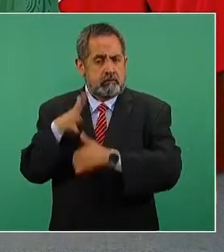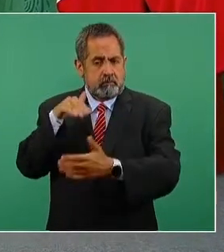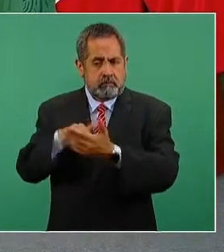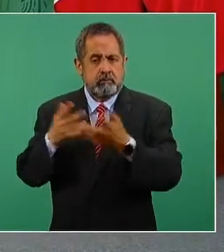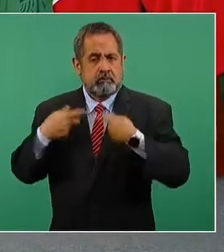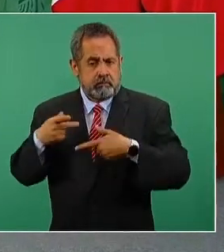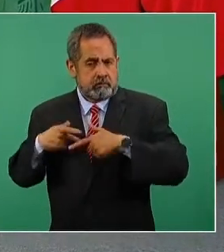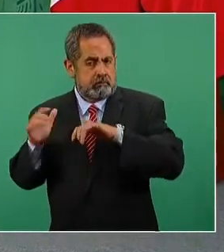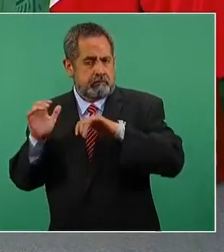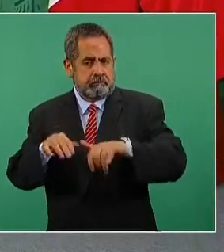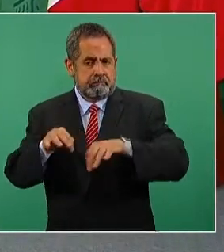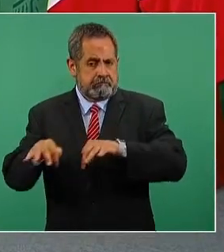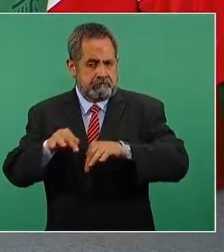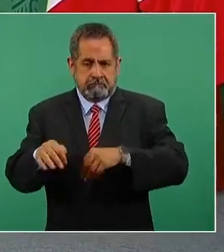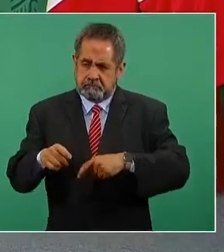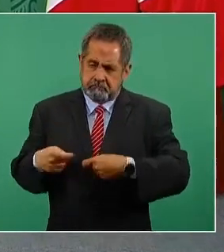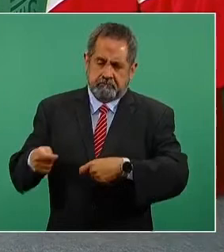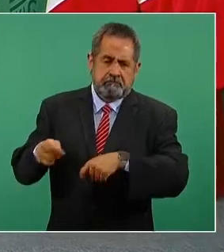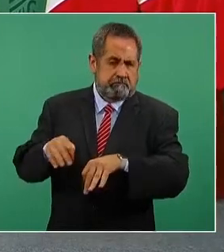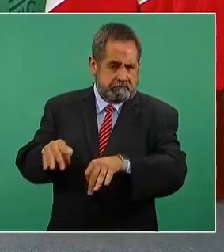420,000 sembradores,